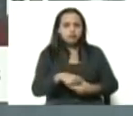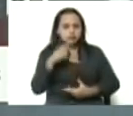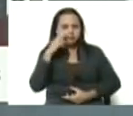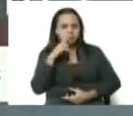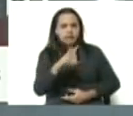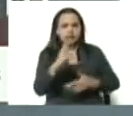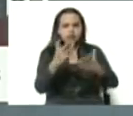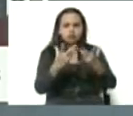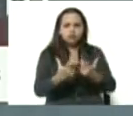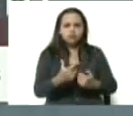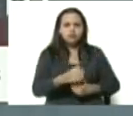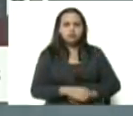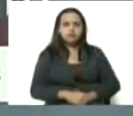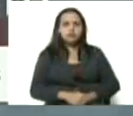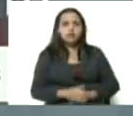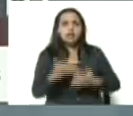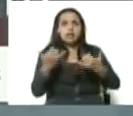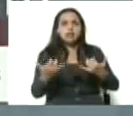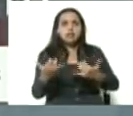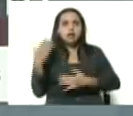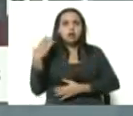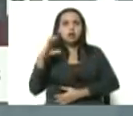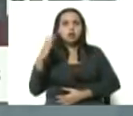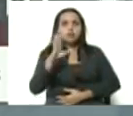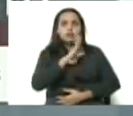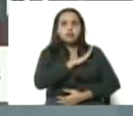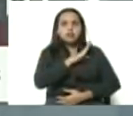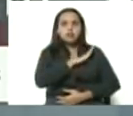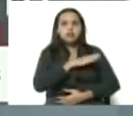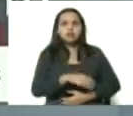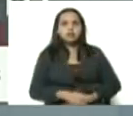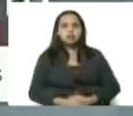Julio. Ya Colombia tiene en Venezuela